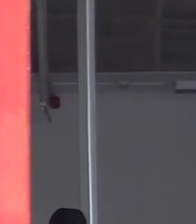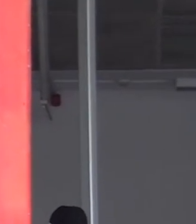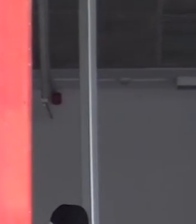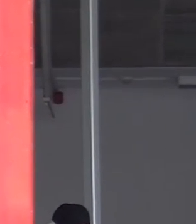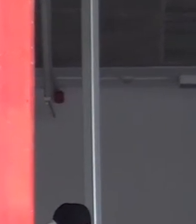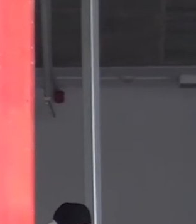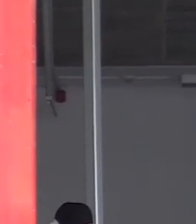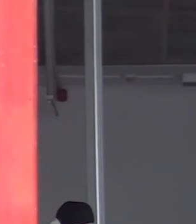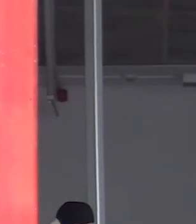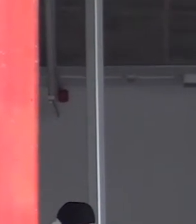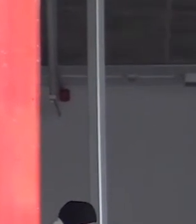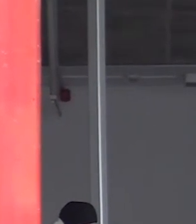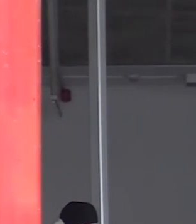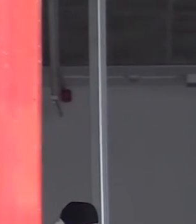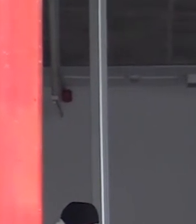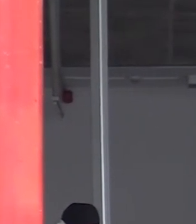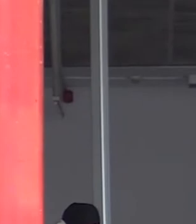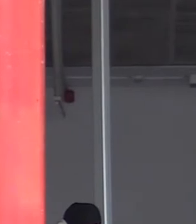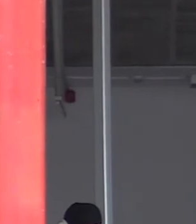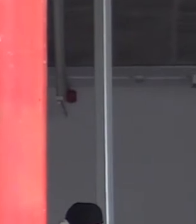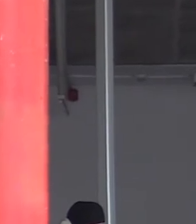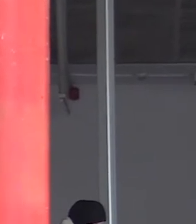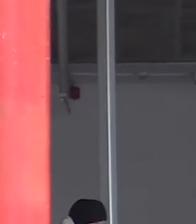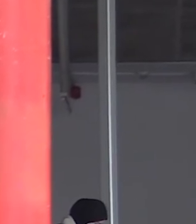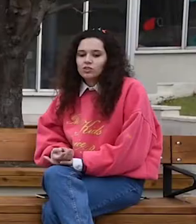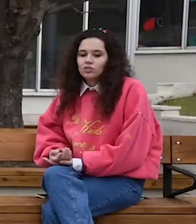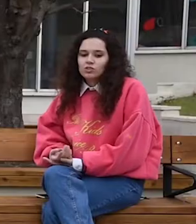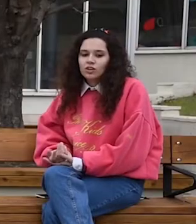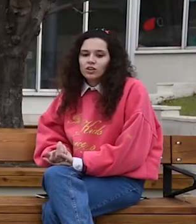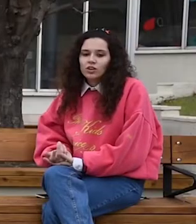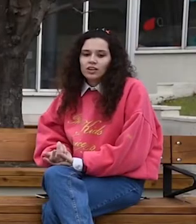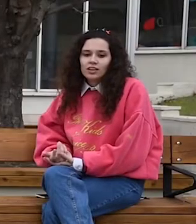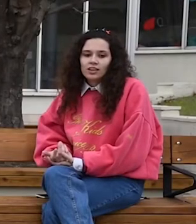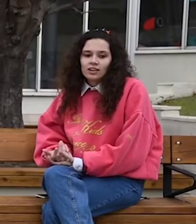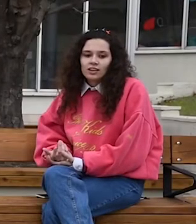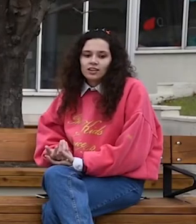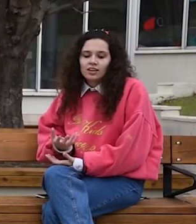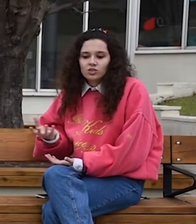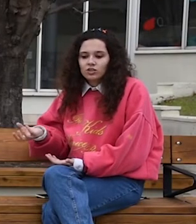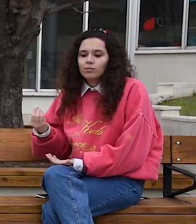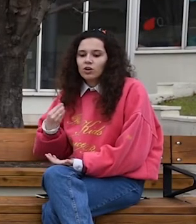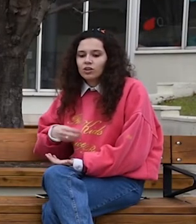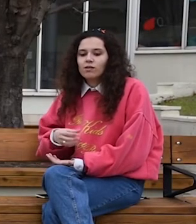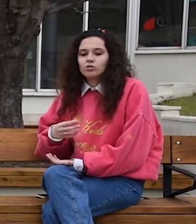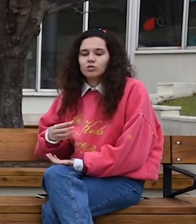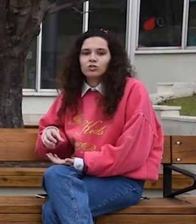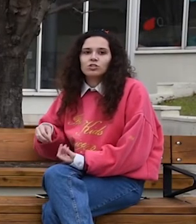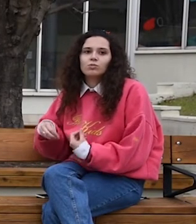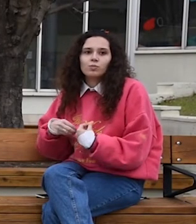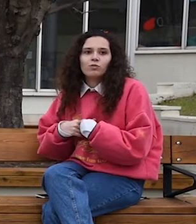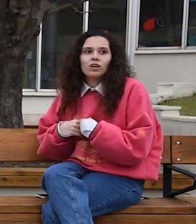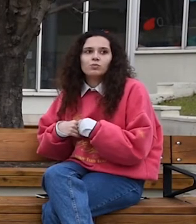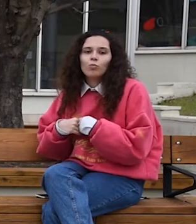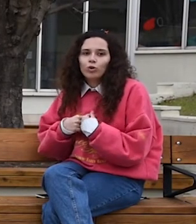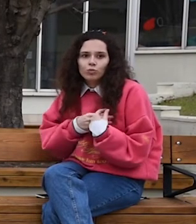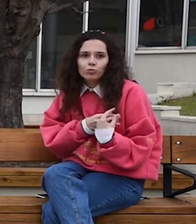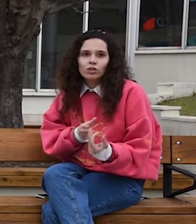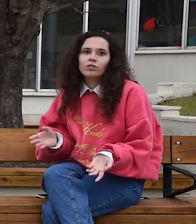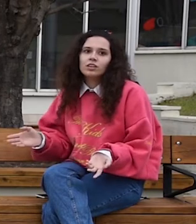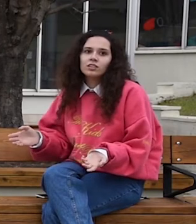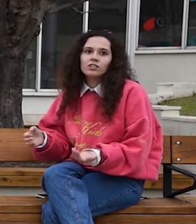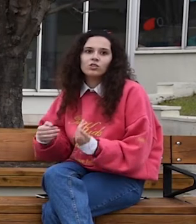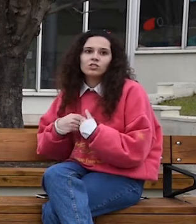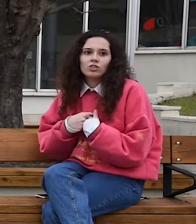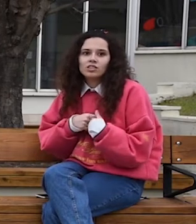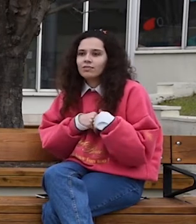impartidas estas asignaturas que tocan muchísimos ámbitos entonces yo creo que eso también lo llevamos nosotros somos perfiles muy